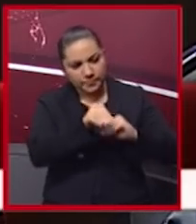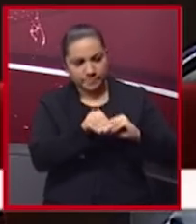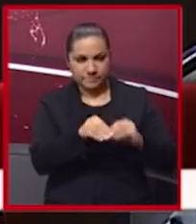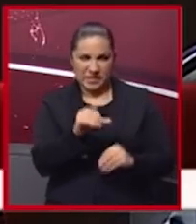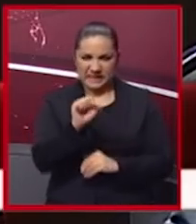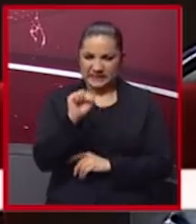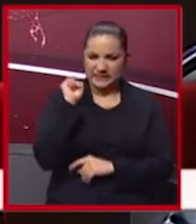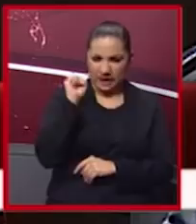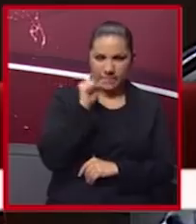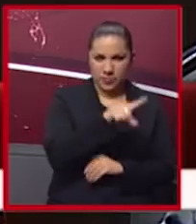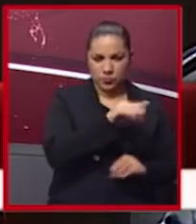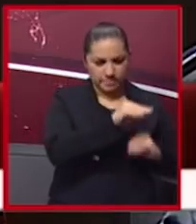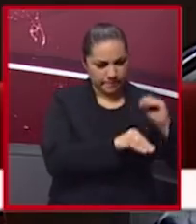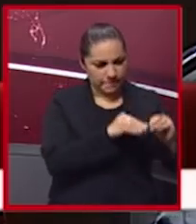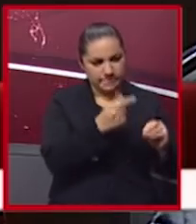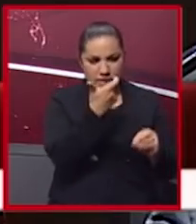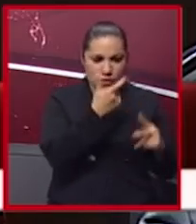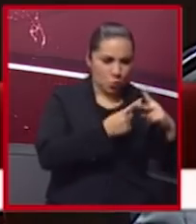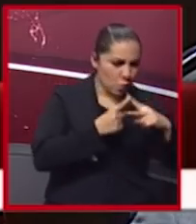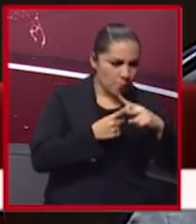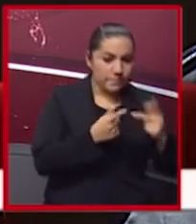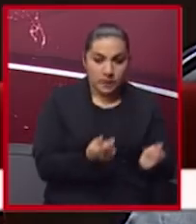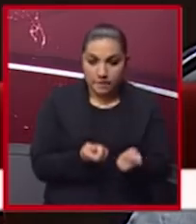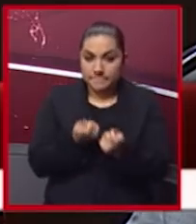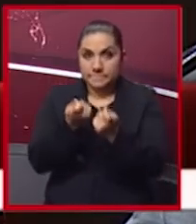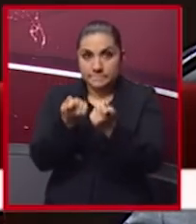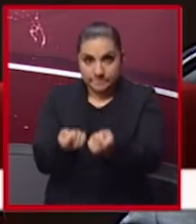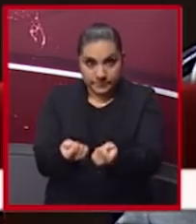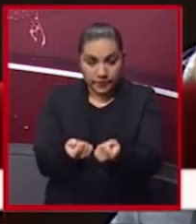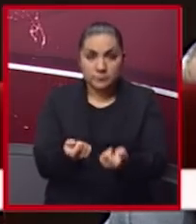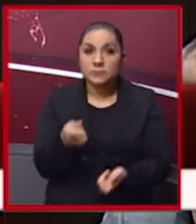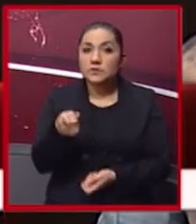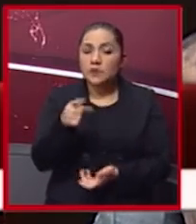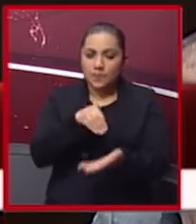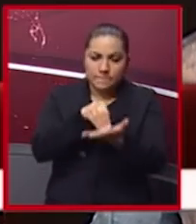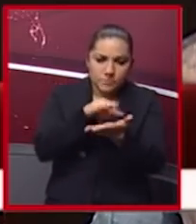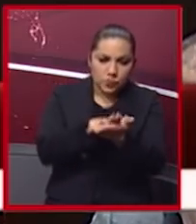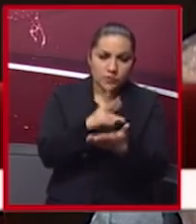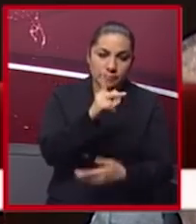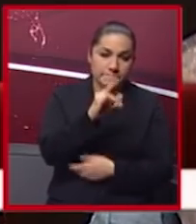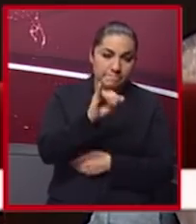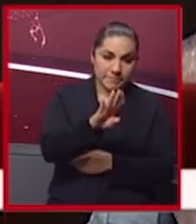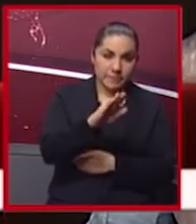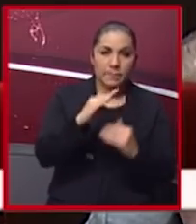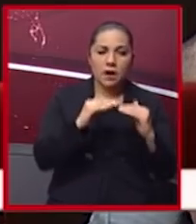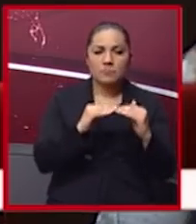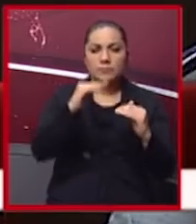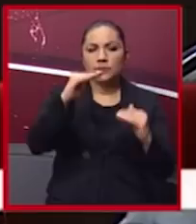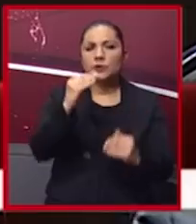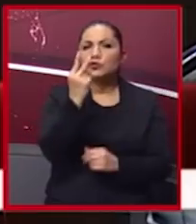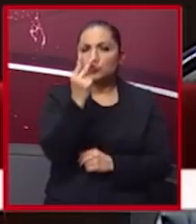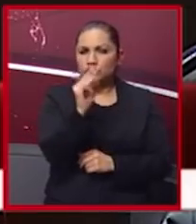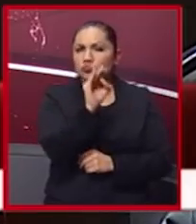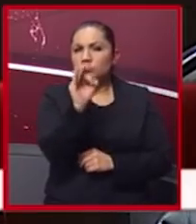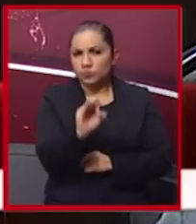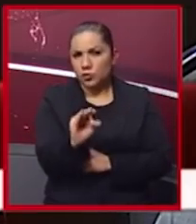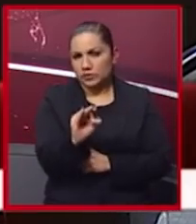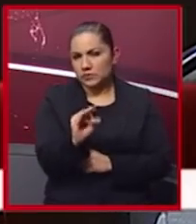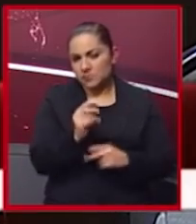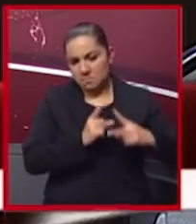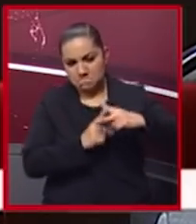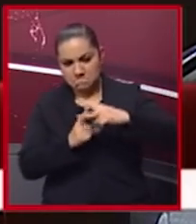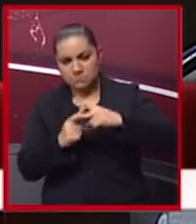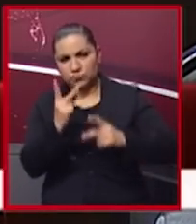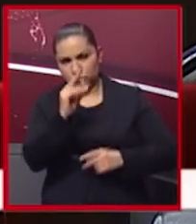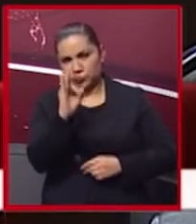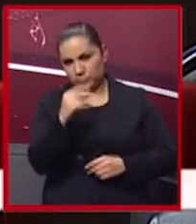soberanía, se establece un 2% como meta de crecimiento del Producto Interno Bruto para el próximo año. El